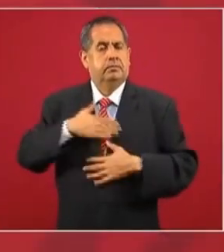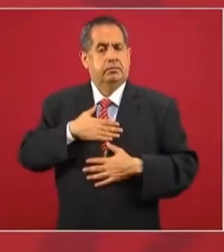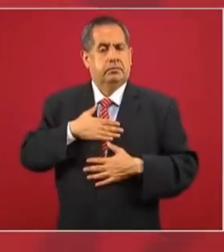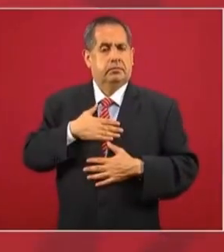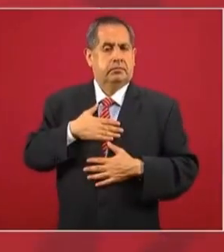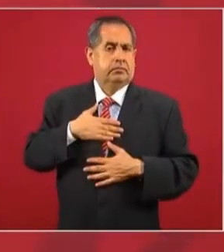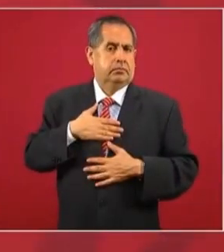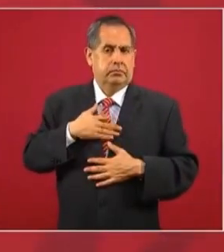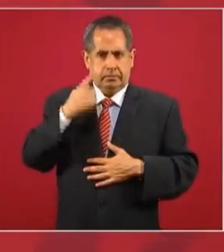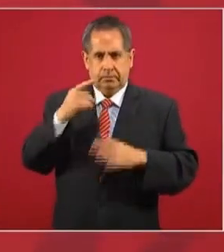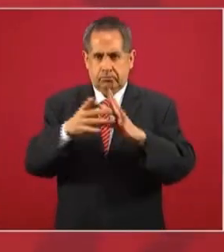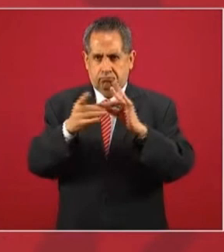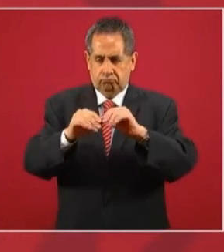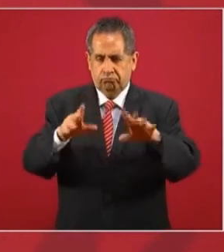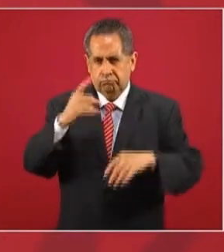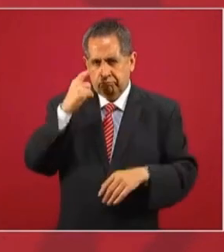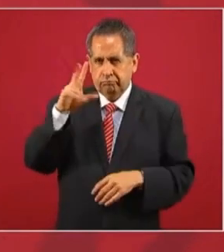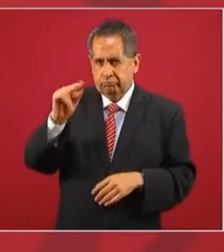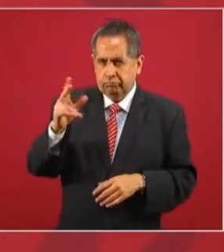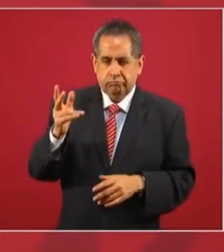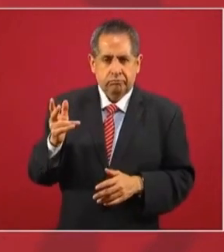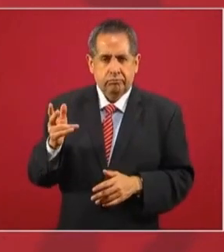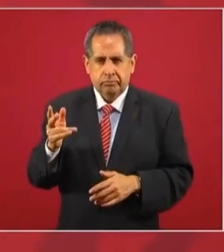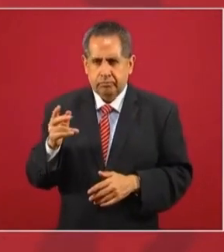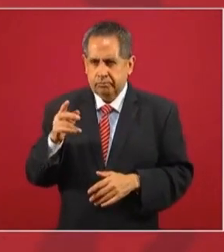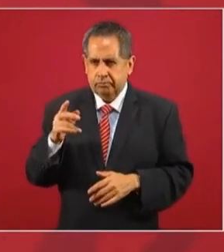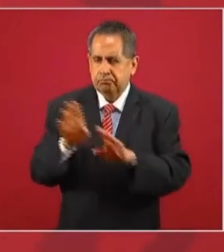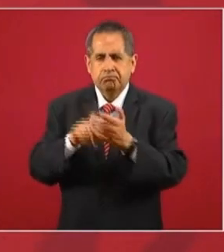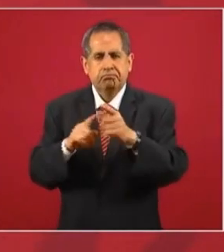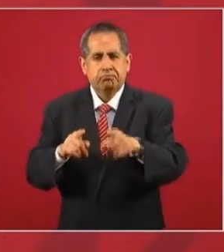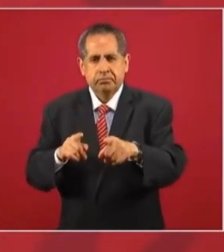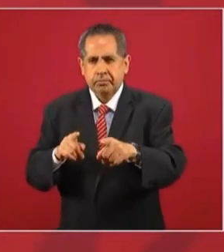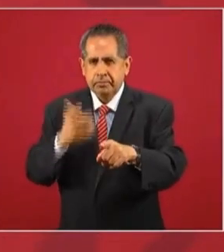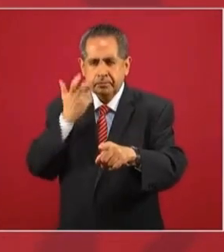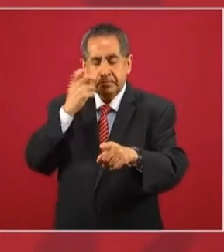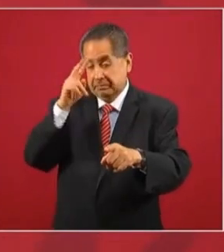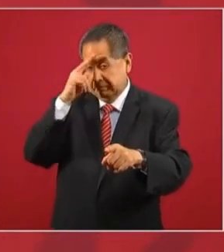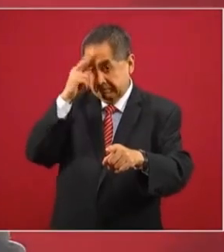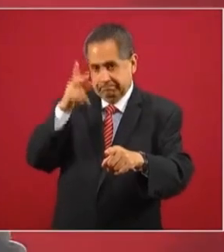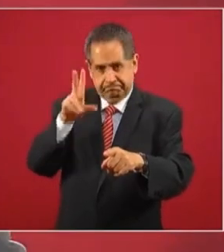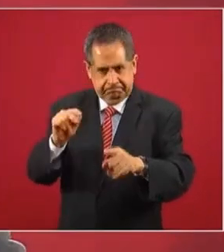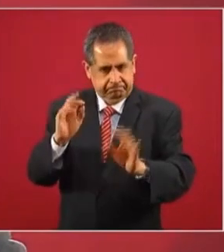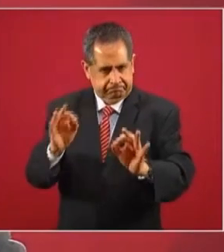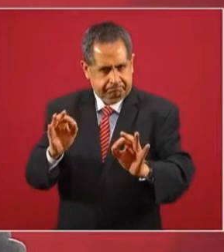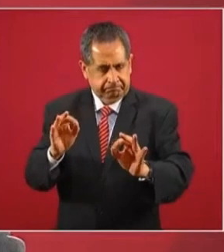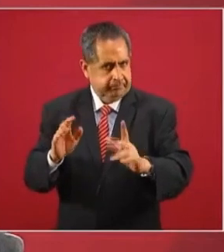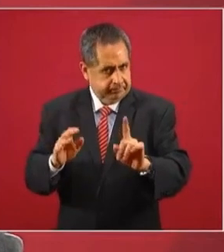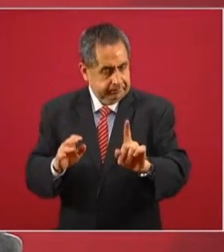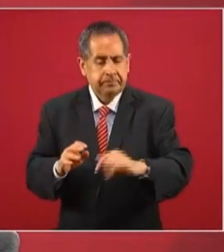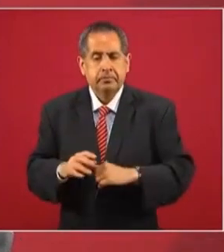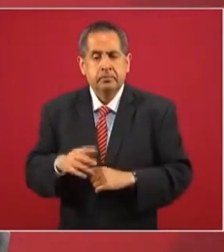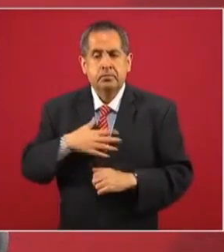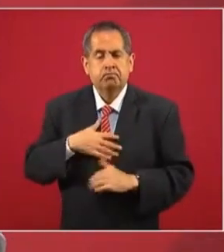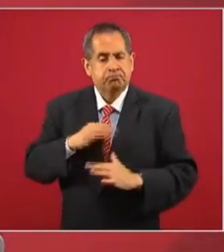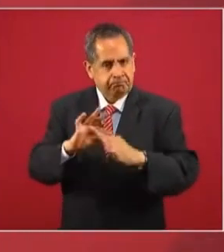para que no se vaya a malinterpretar. Yo